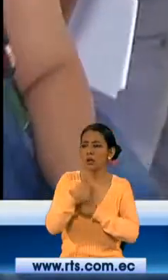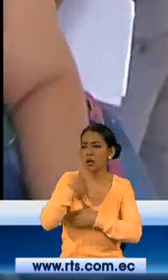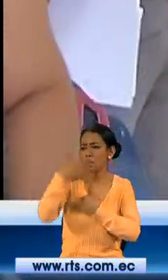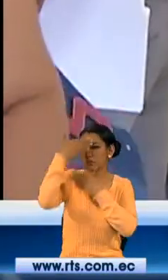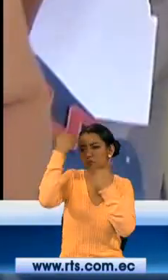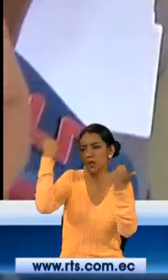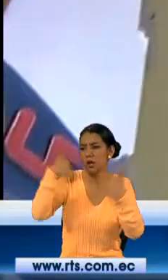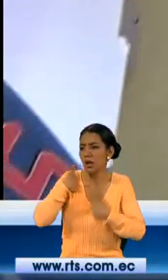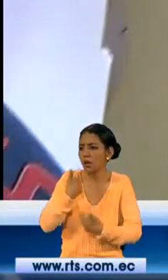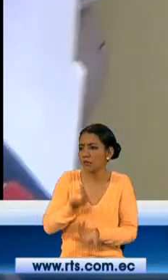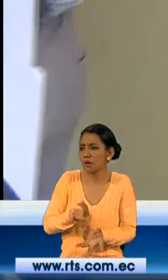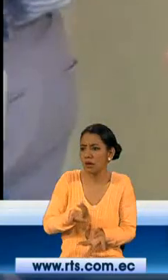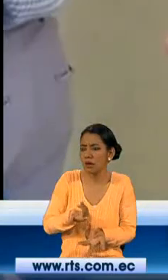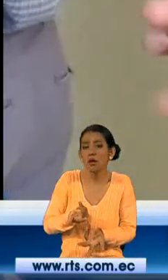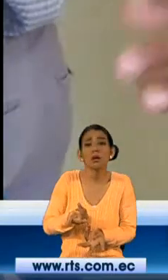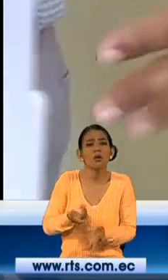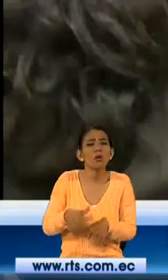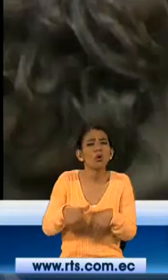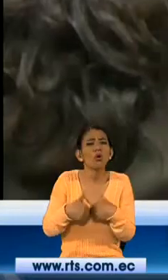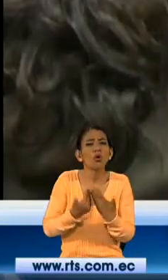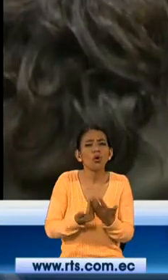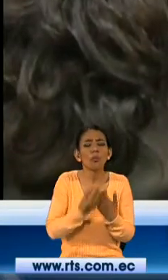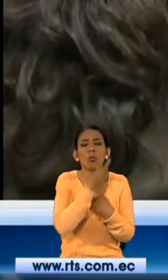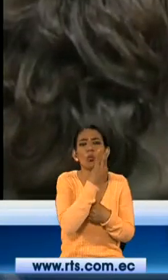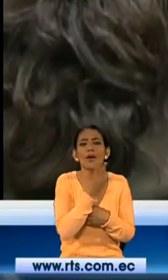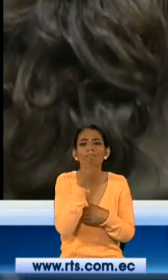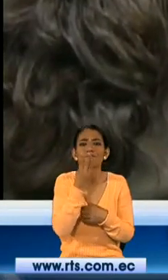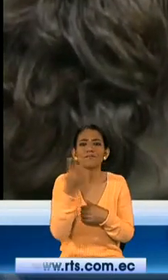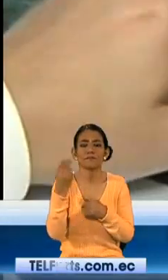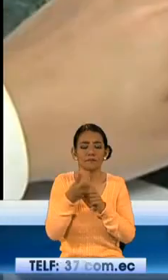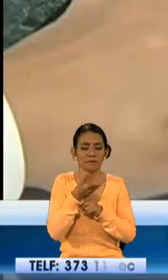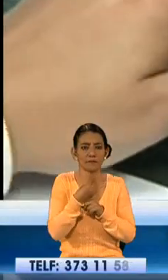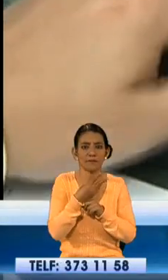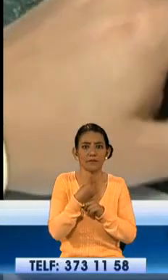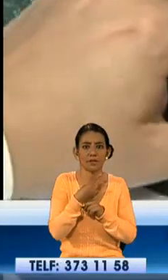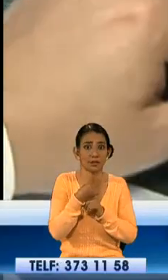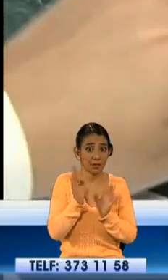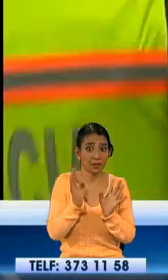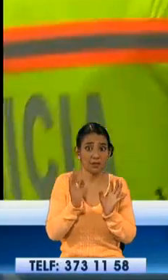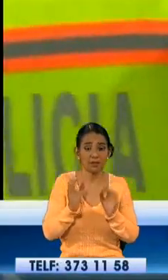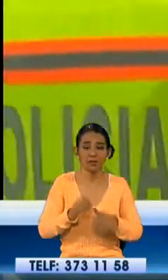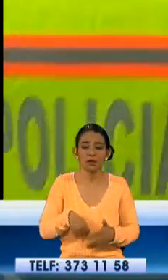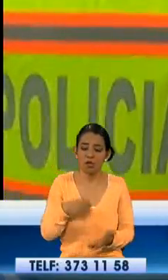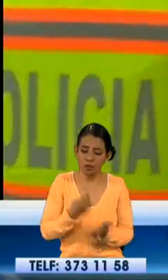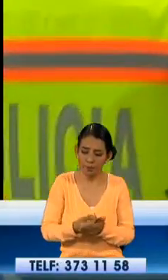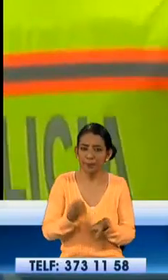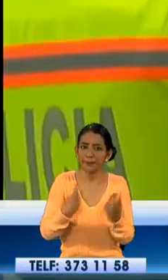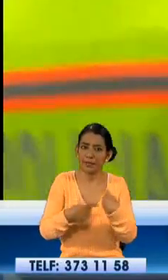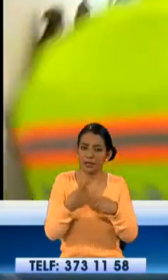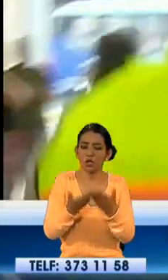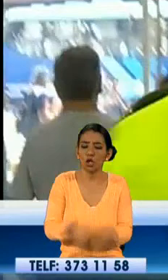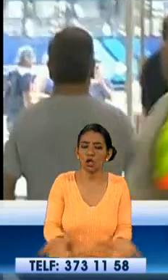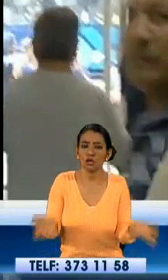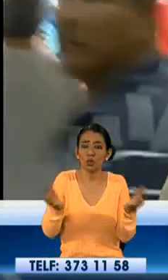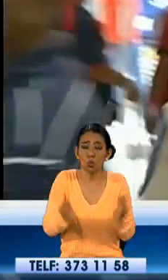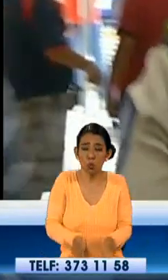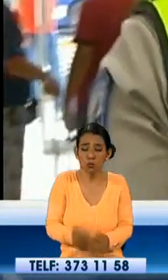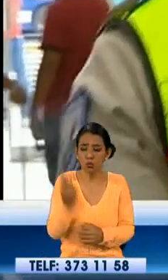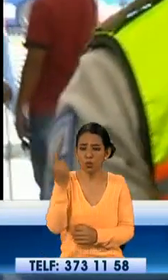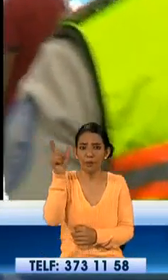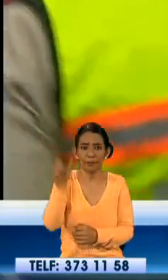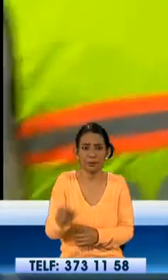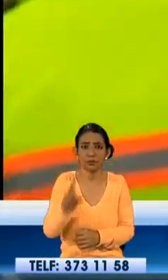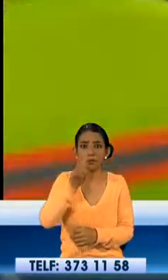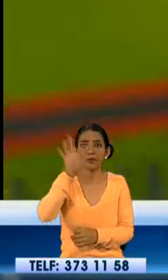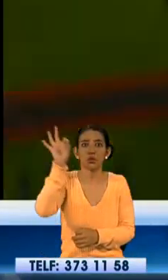víctimas de estafa a través de una página de compra y venta de artículos en Internet. Todo a raíz de un caso dado a conocer el